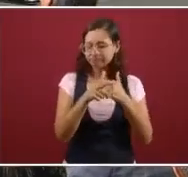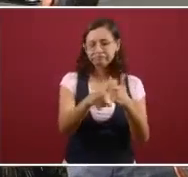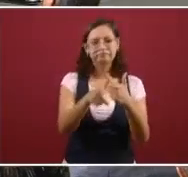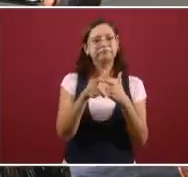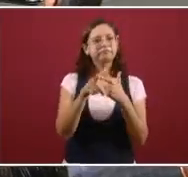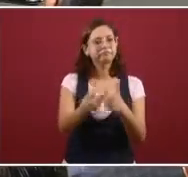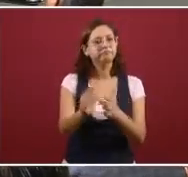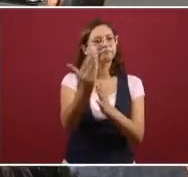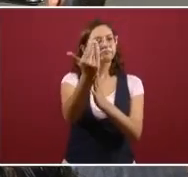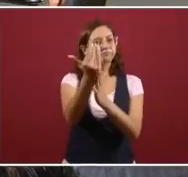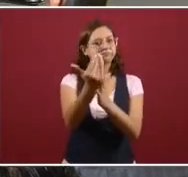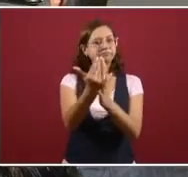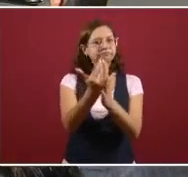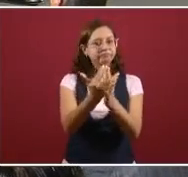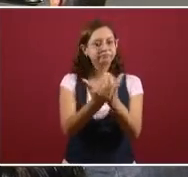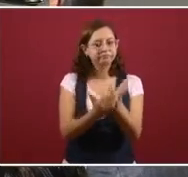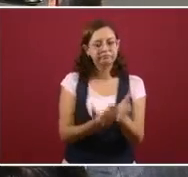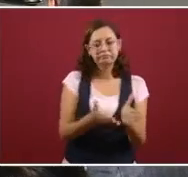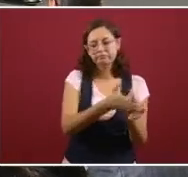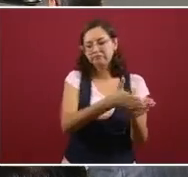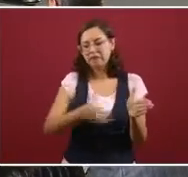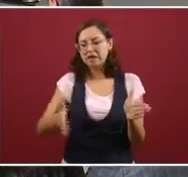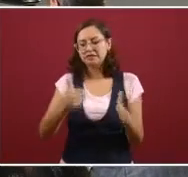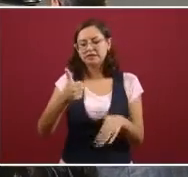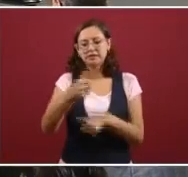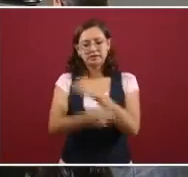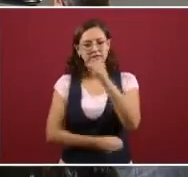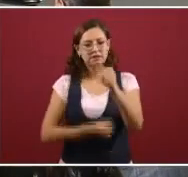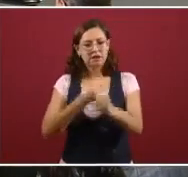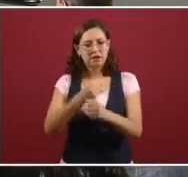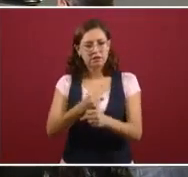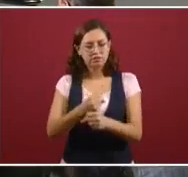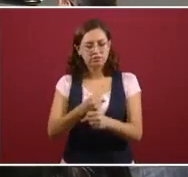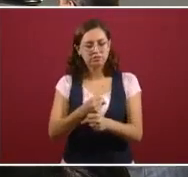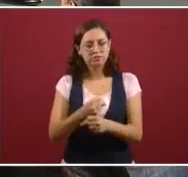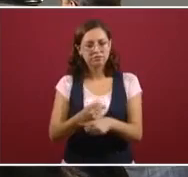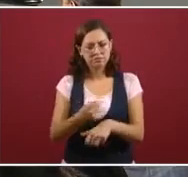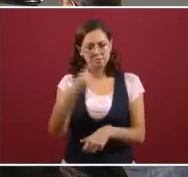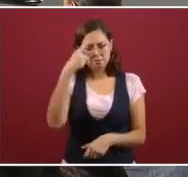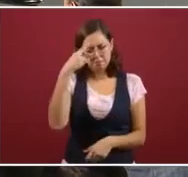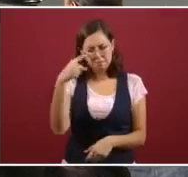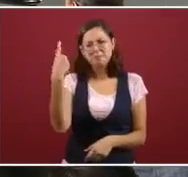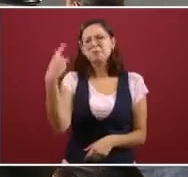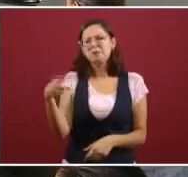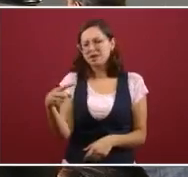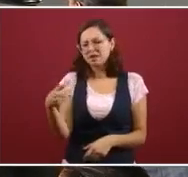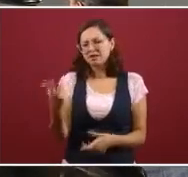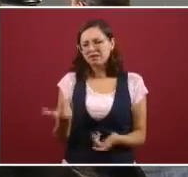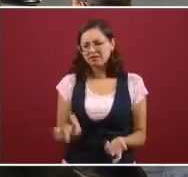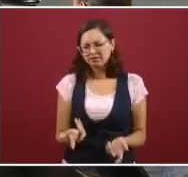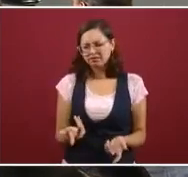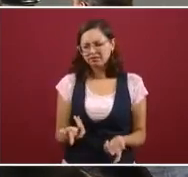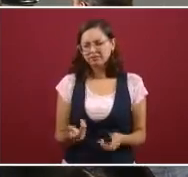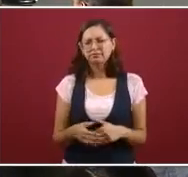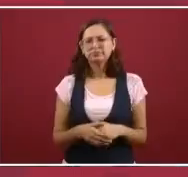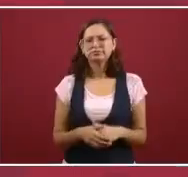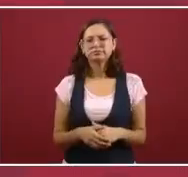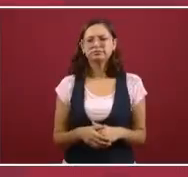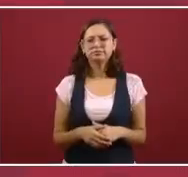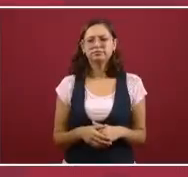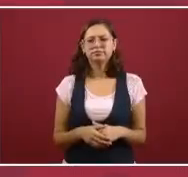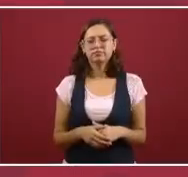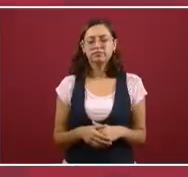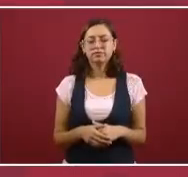a lo largo del sexenio para que se nivele